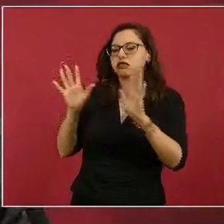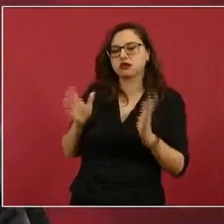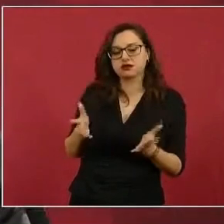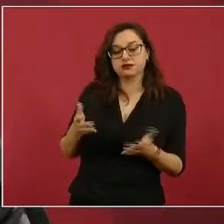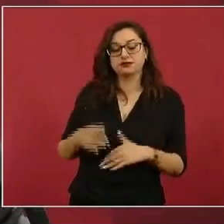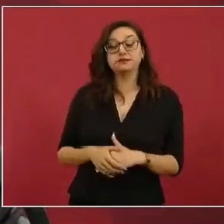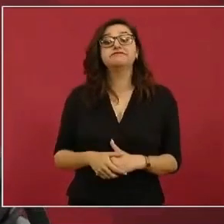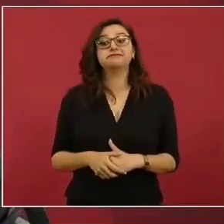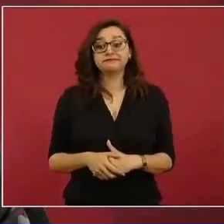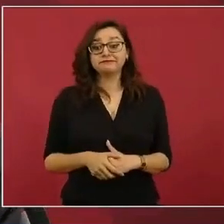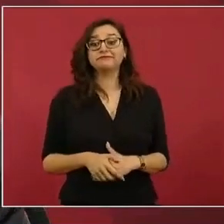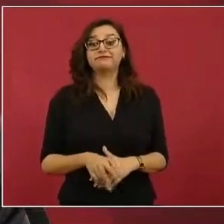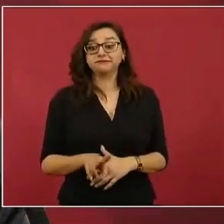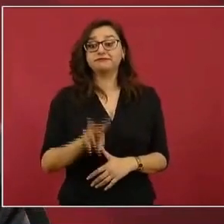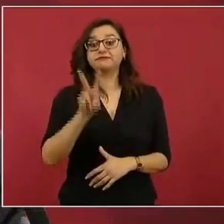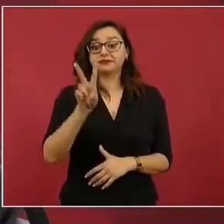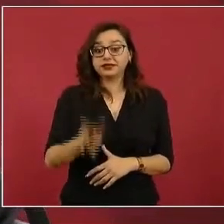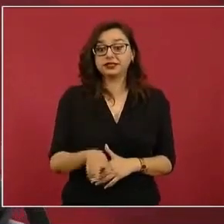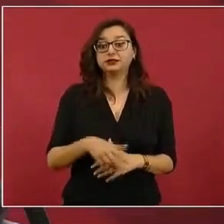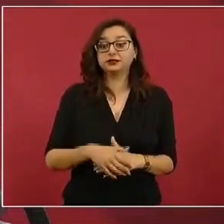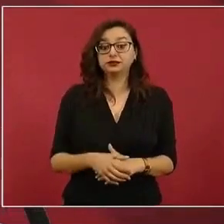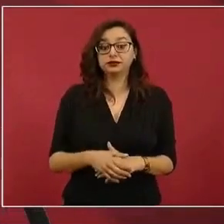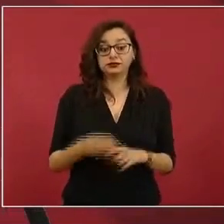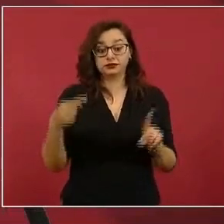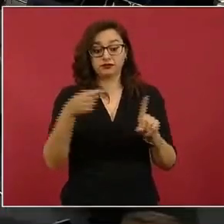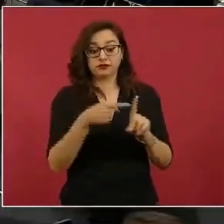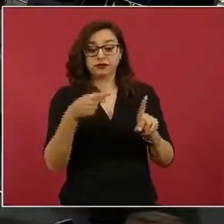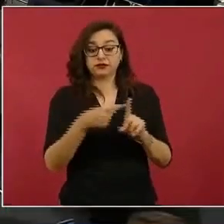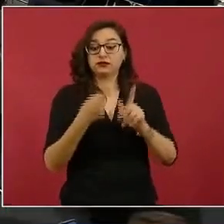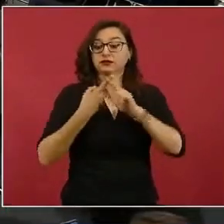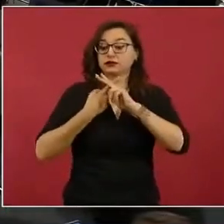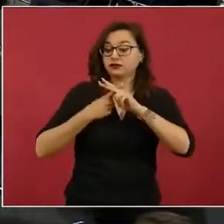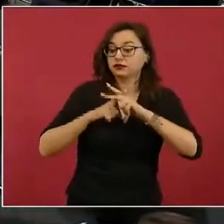y en efecto empieza una campaña